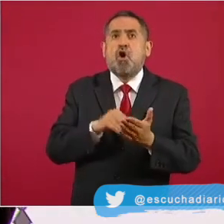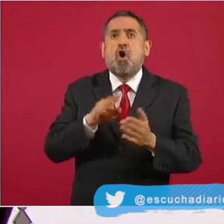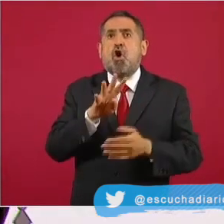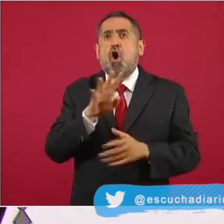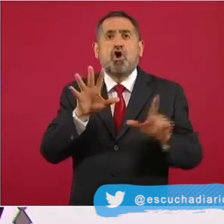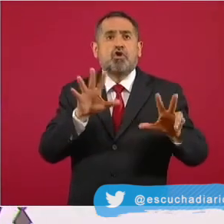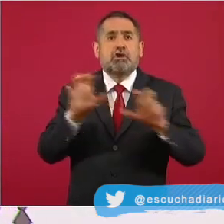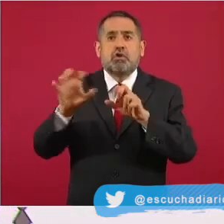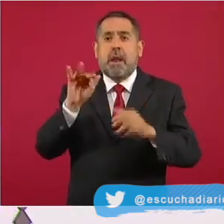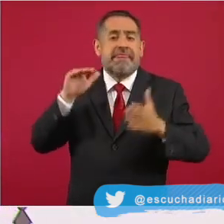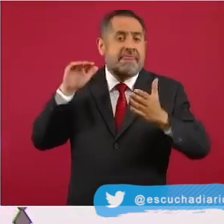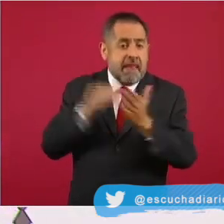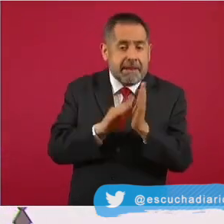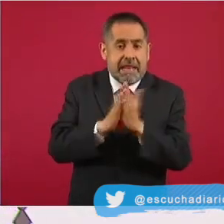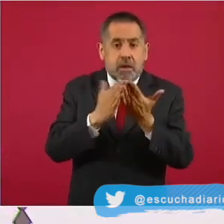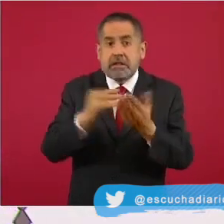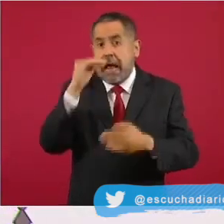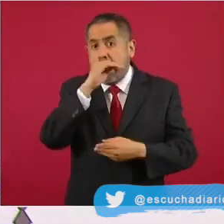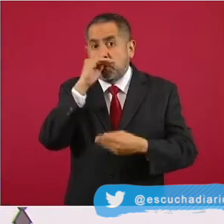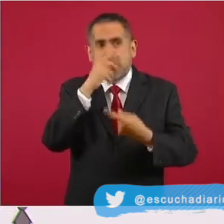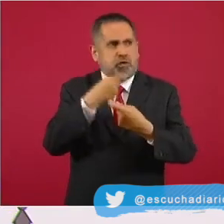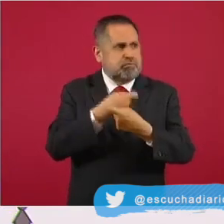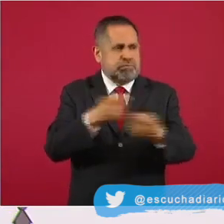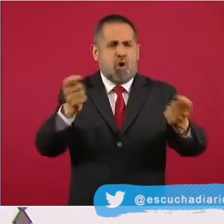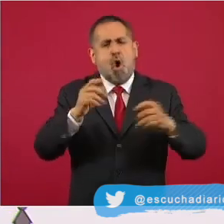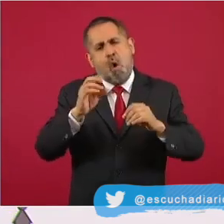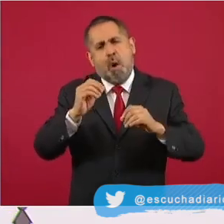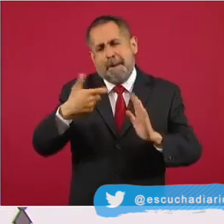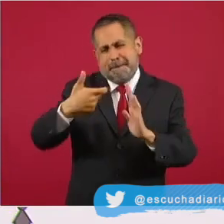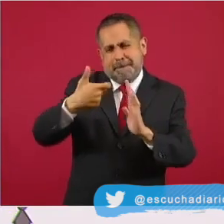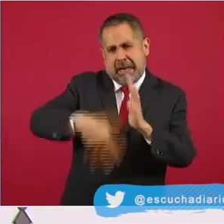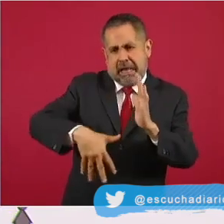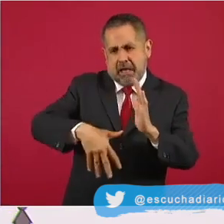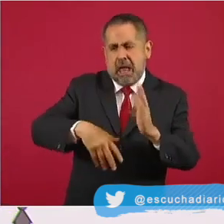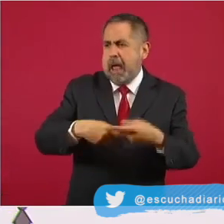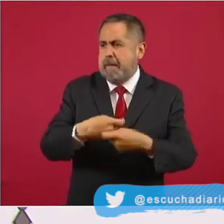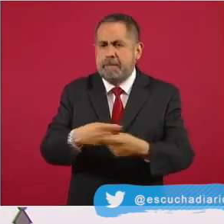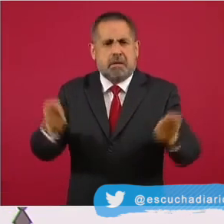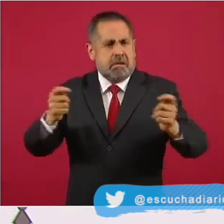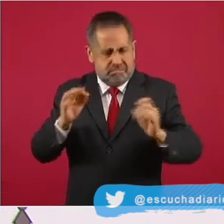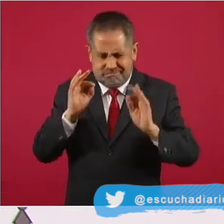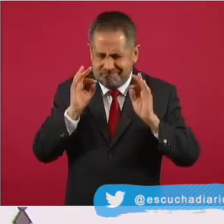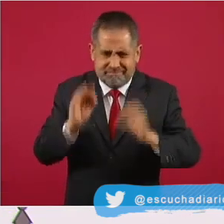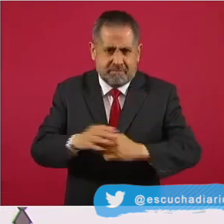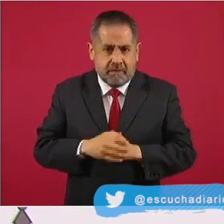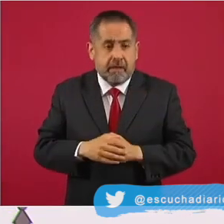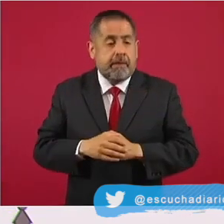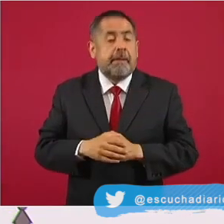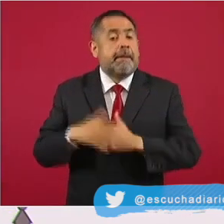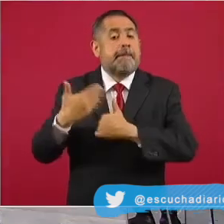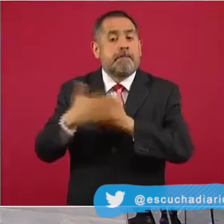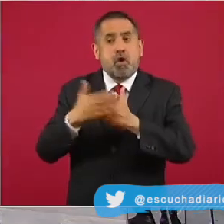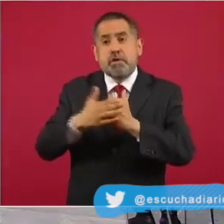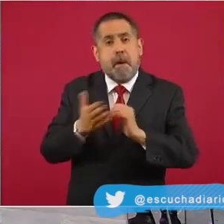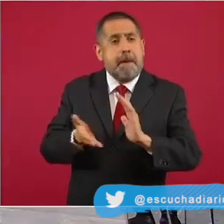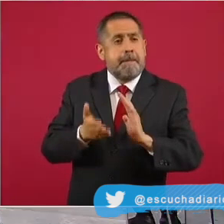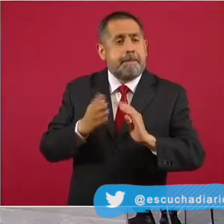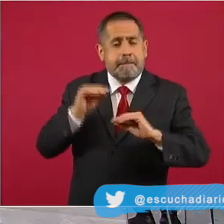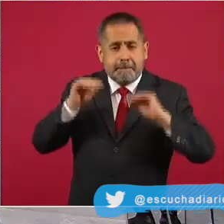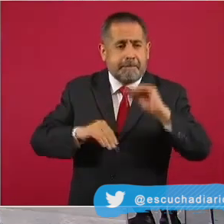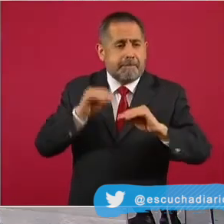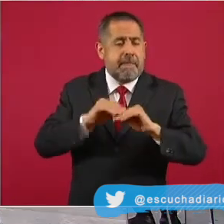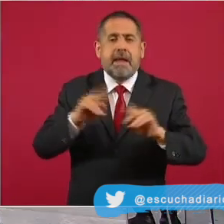1,840,000 ejemplares gratuitos o a precios módicos. Están en construcción los